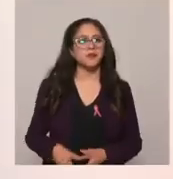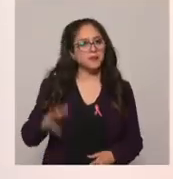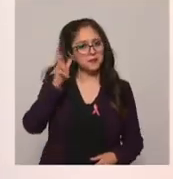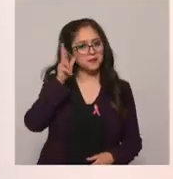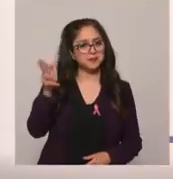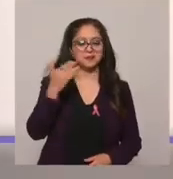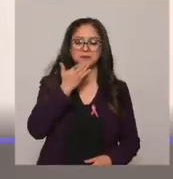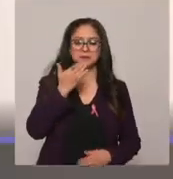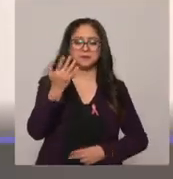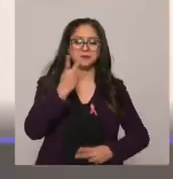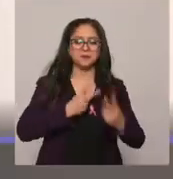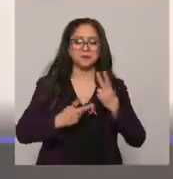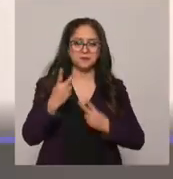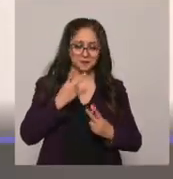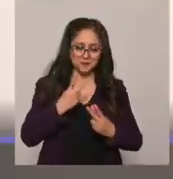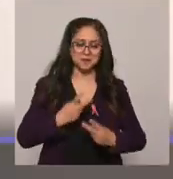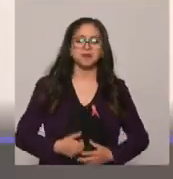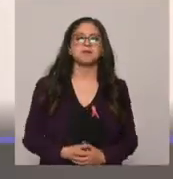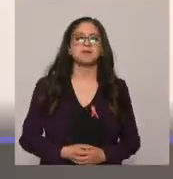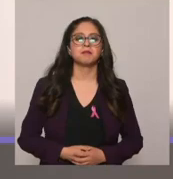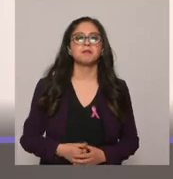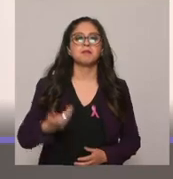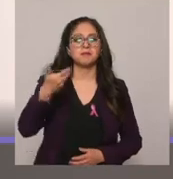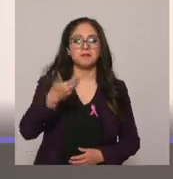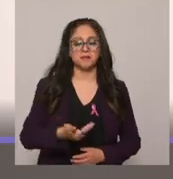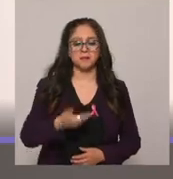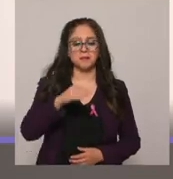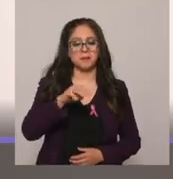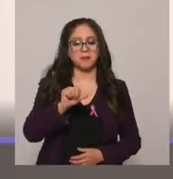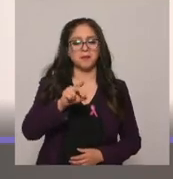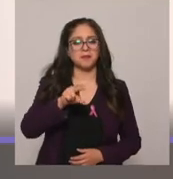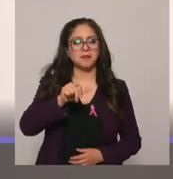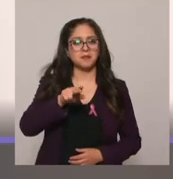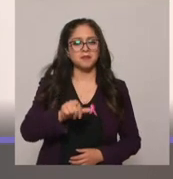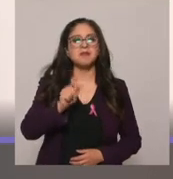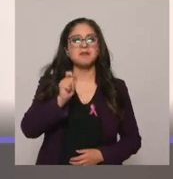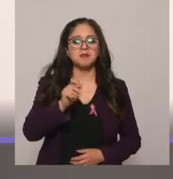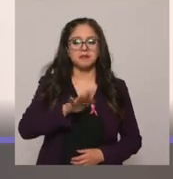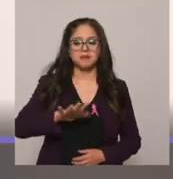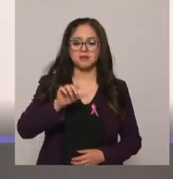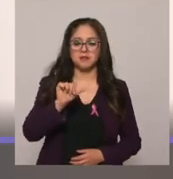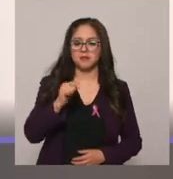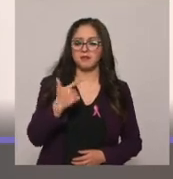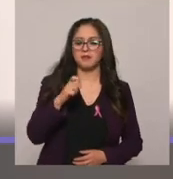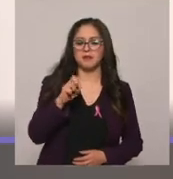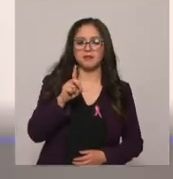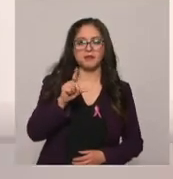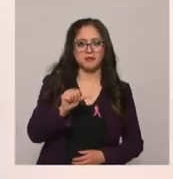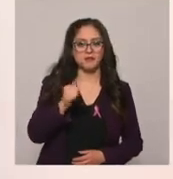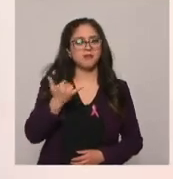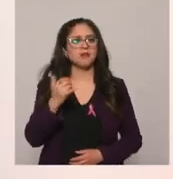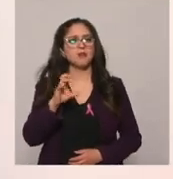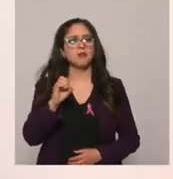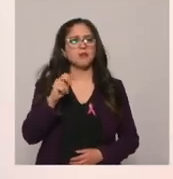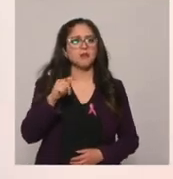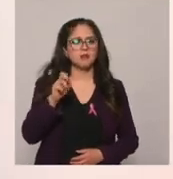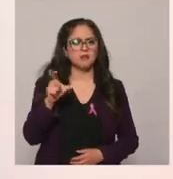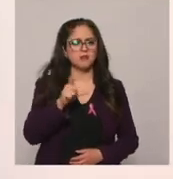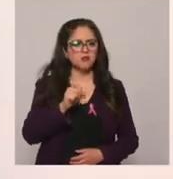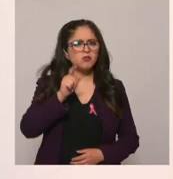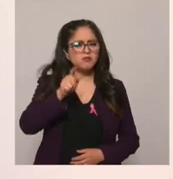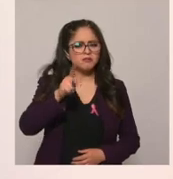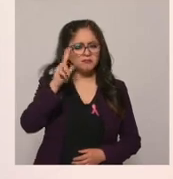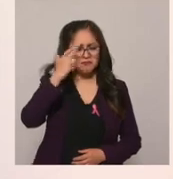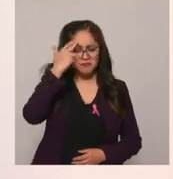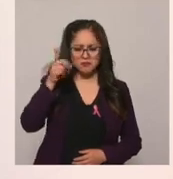Hola, ¿qué tal? Bienvenidos, bienvenidas. Yo soy Mariana Escobedo y esto es Agenda y Contexto. Fíjese usted cómo el domingo 22